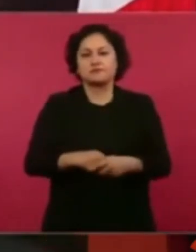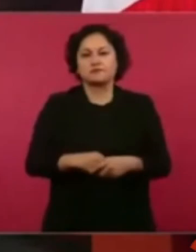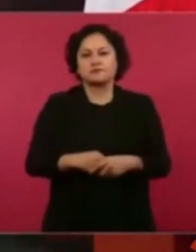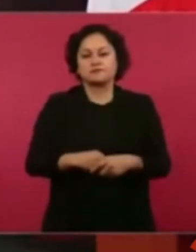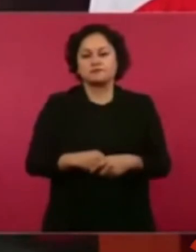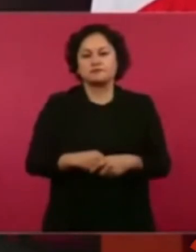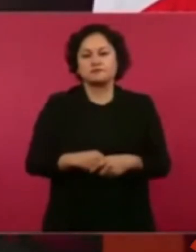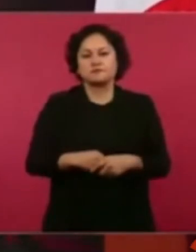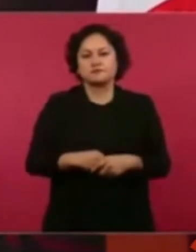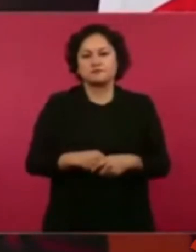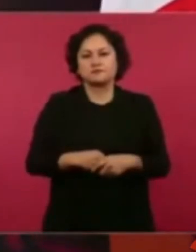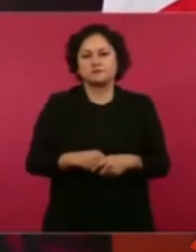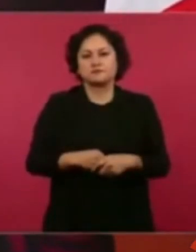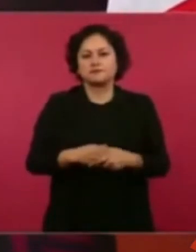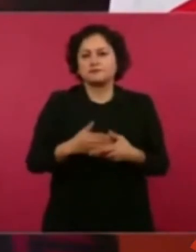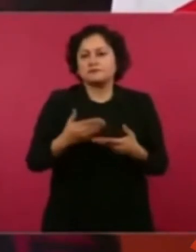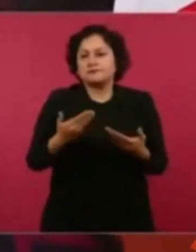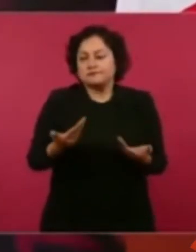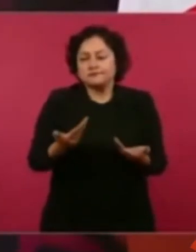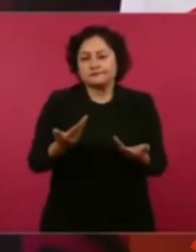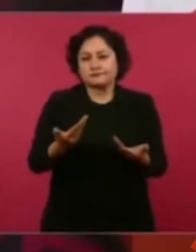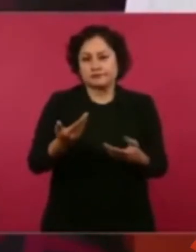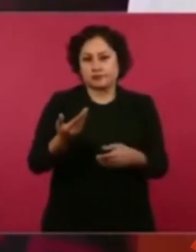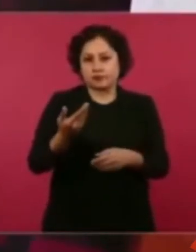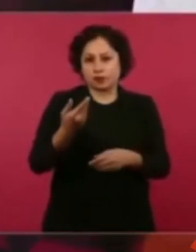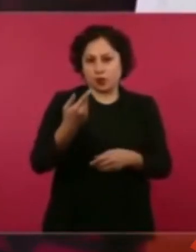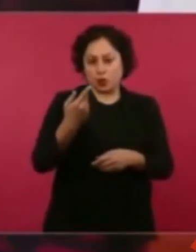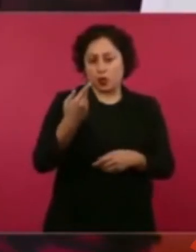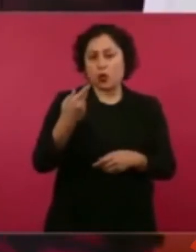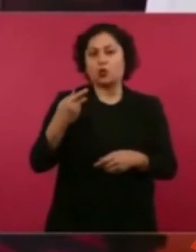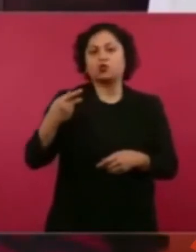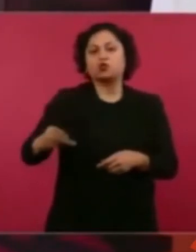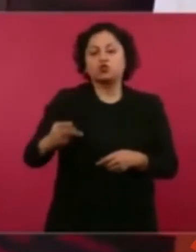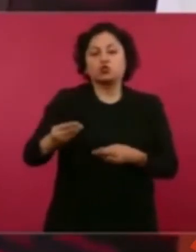es opinar o dar cartas